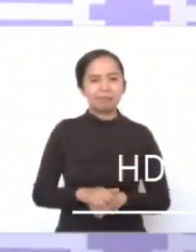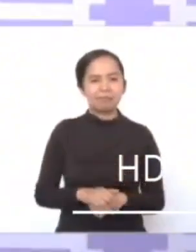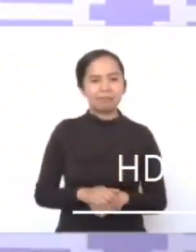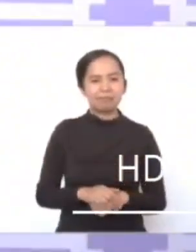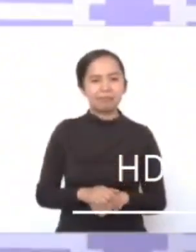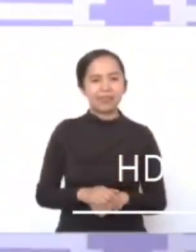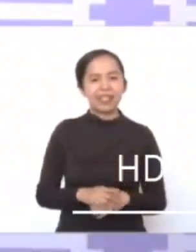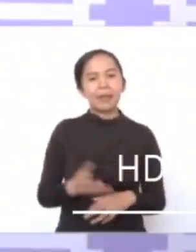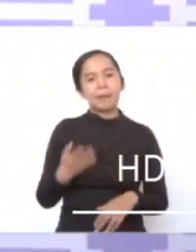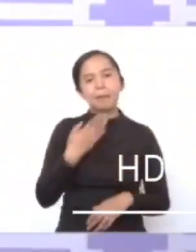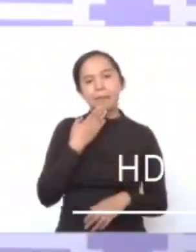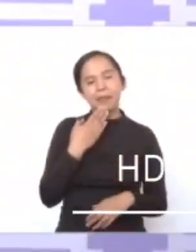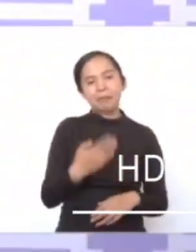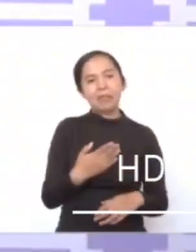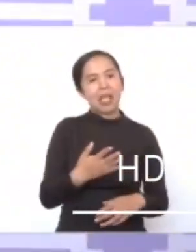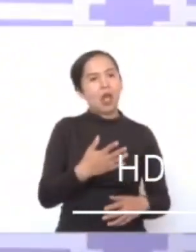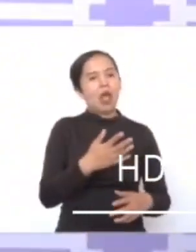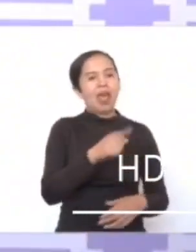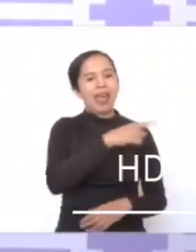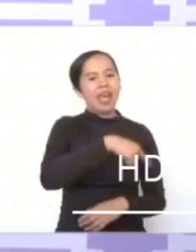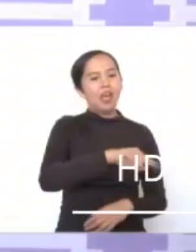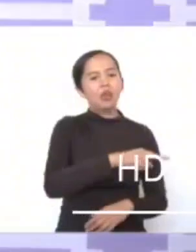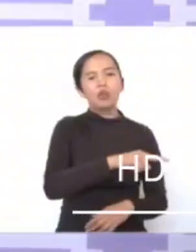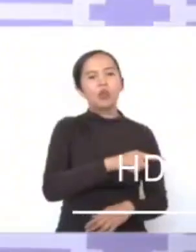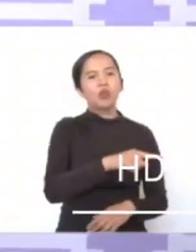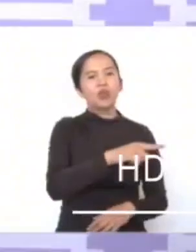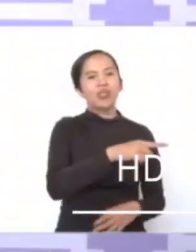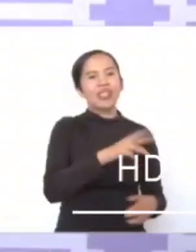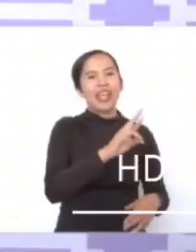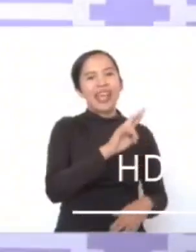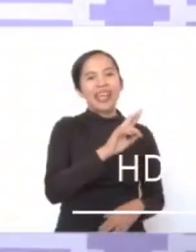Y bueno, un abrazo para los reporteros y reporteras